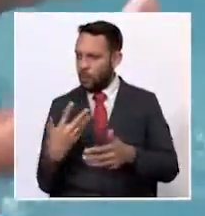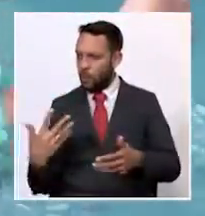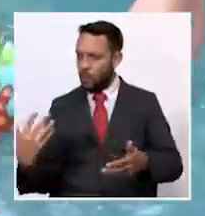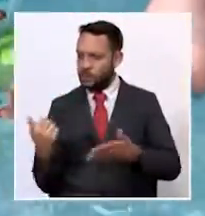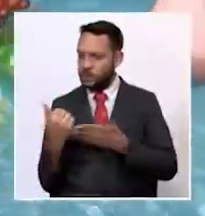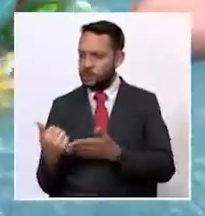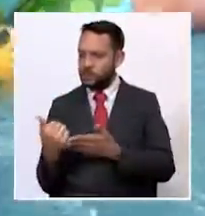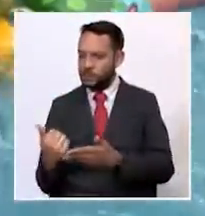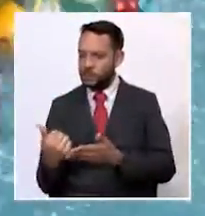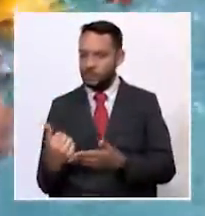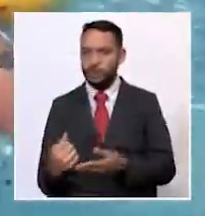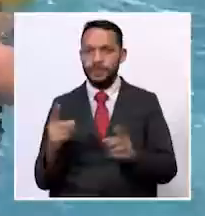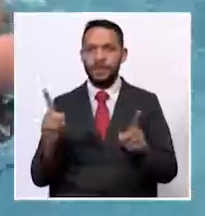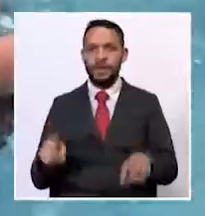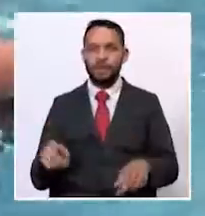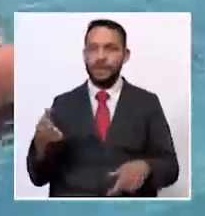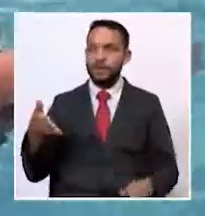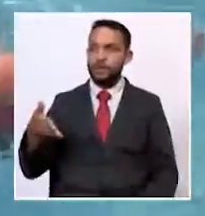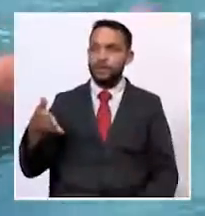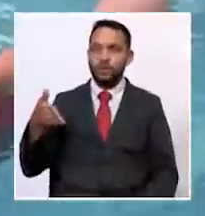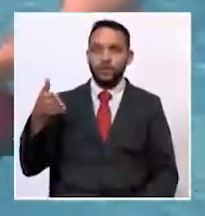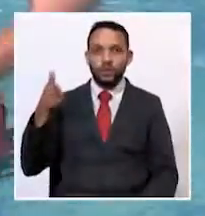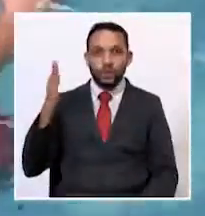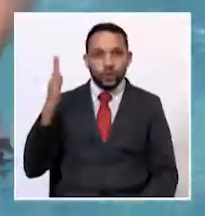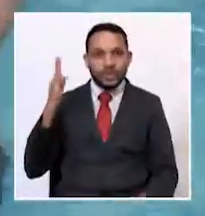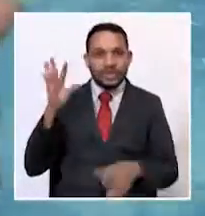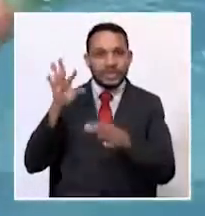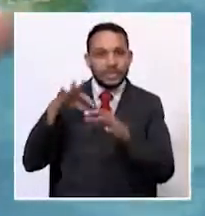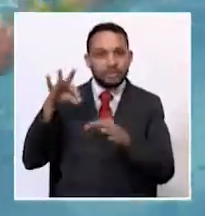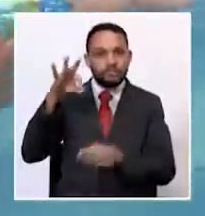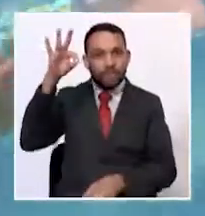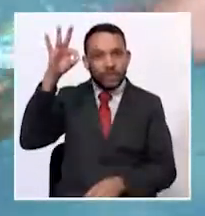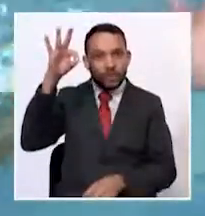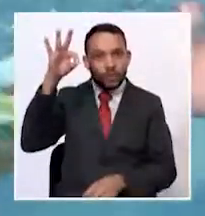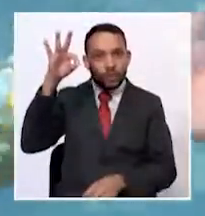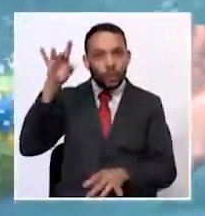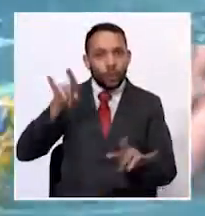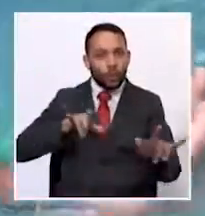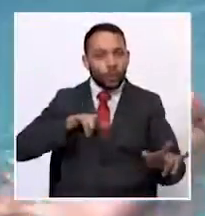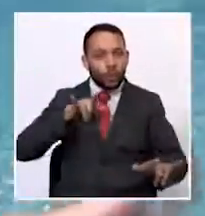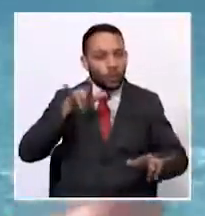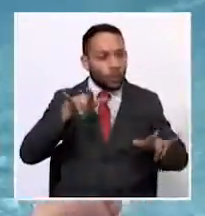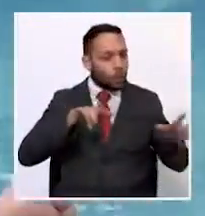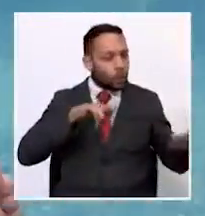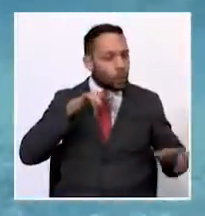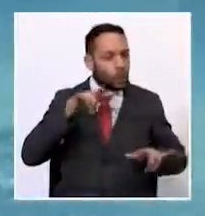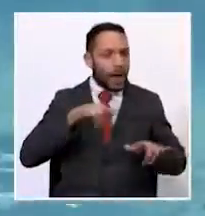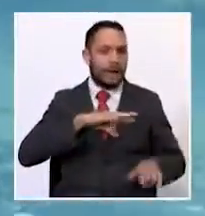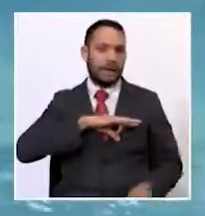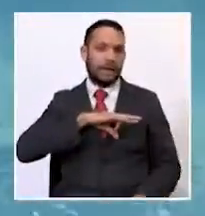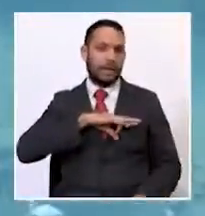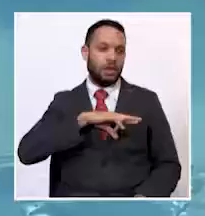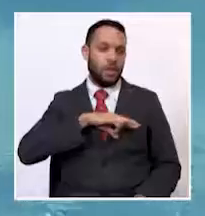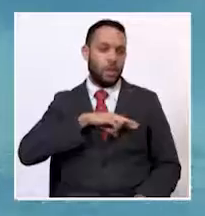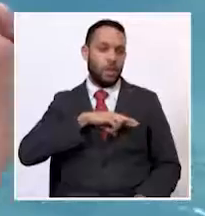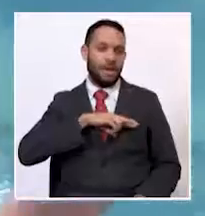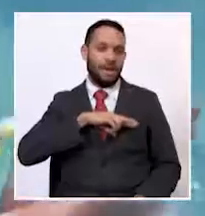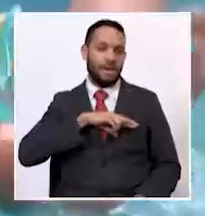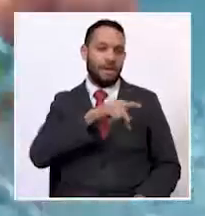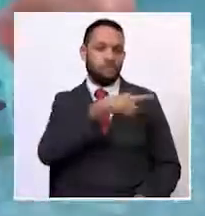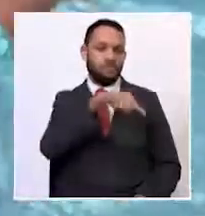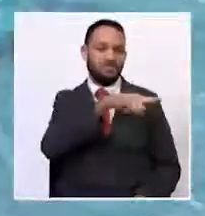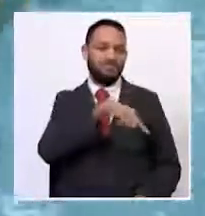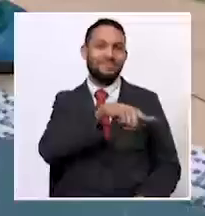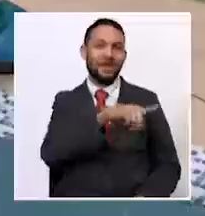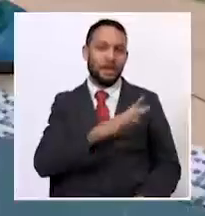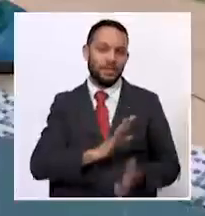espiritual que muchas veces nace en los mismos conceptos religiosos. Entonces, hacemos ese proceso